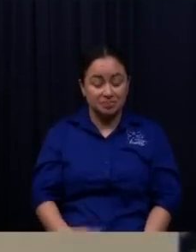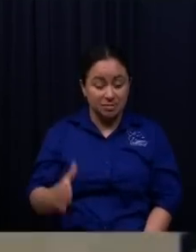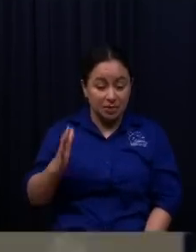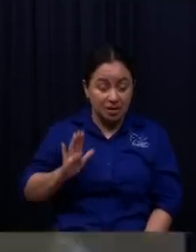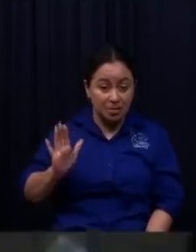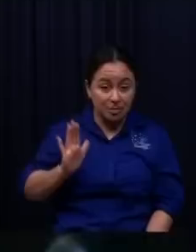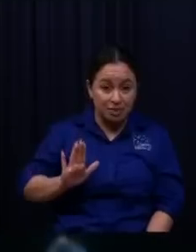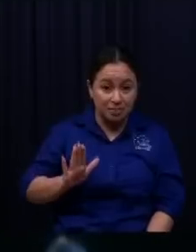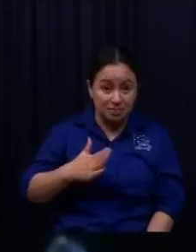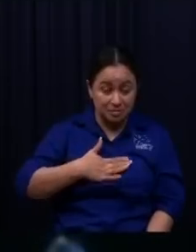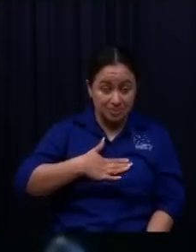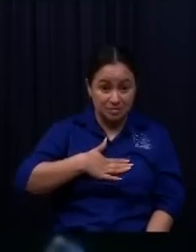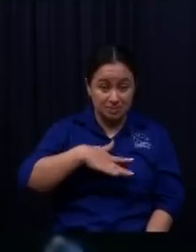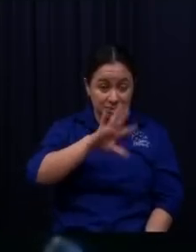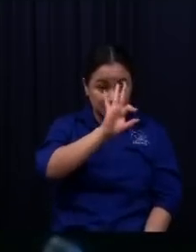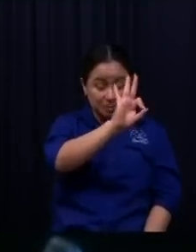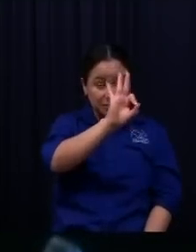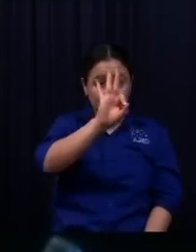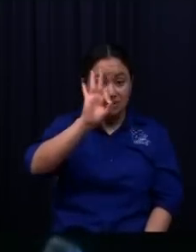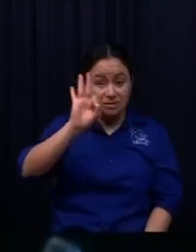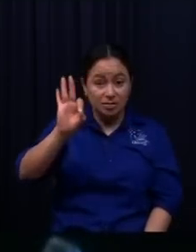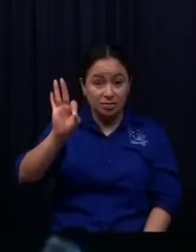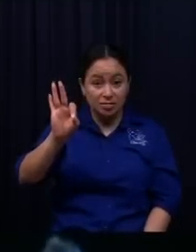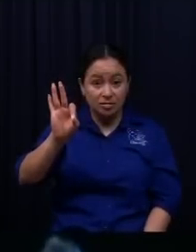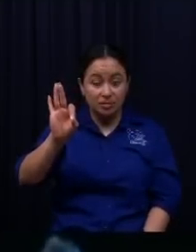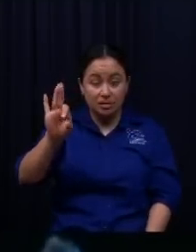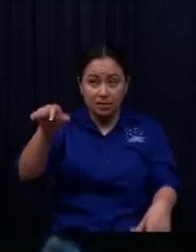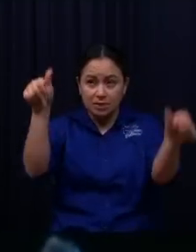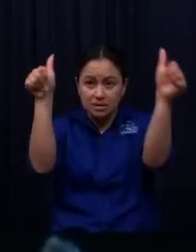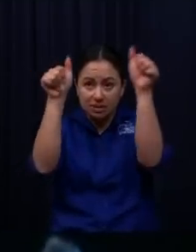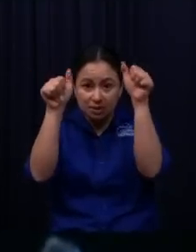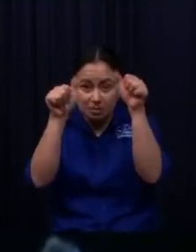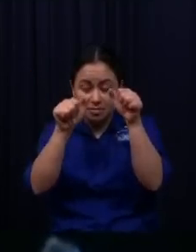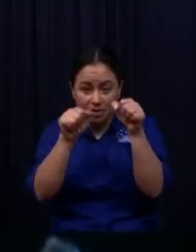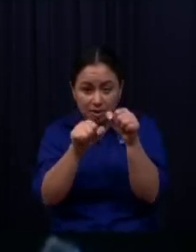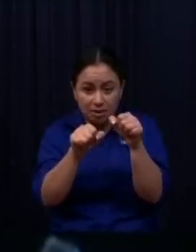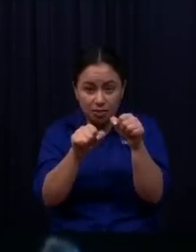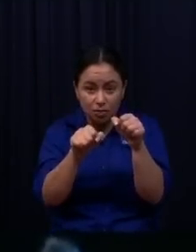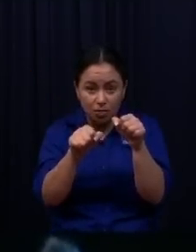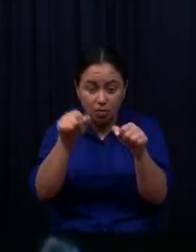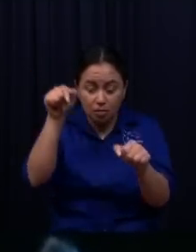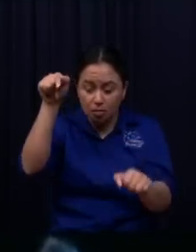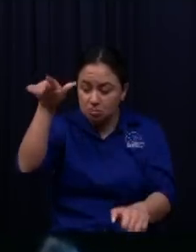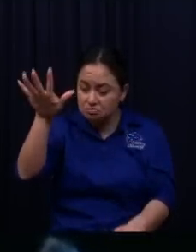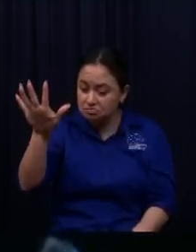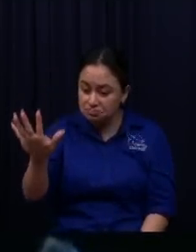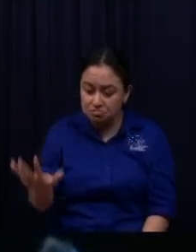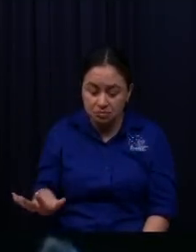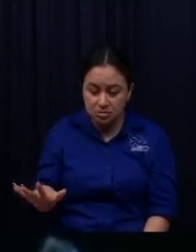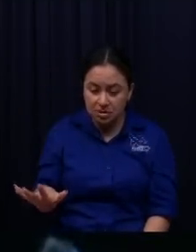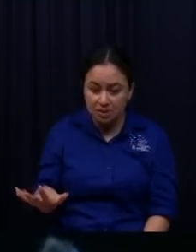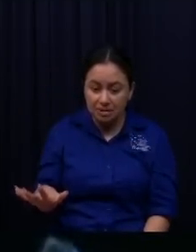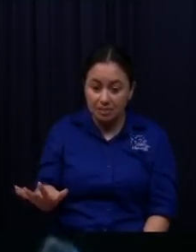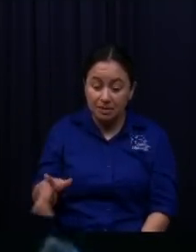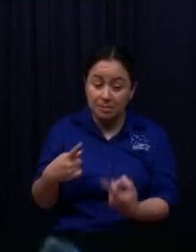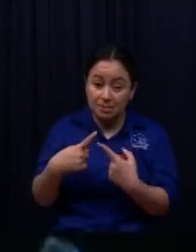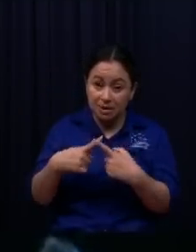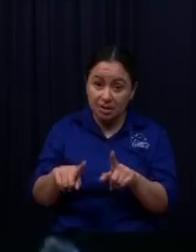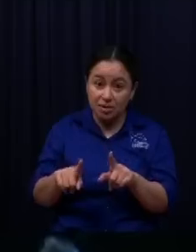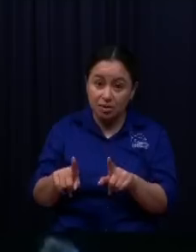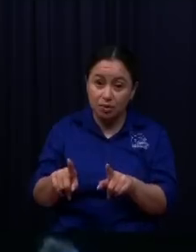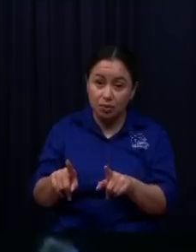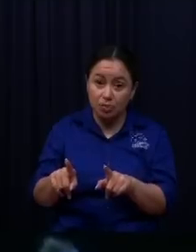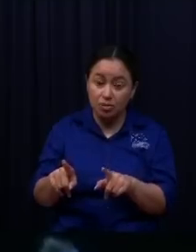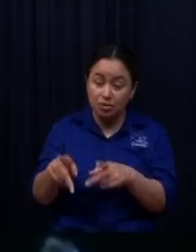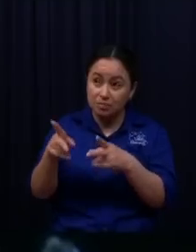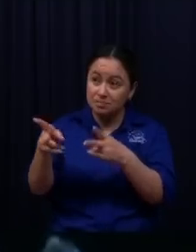discernimiento no siempre está, pero siempre llega. Lo malo que a veces llega